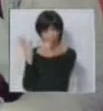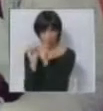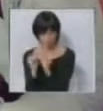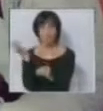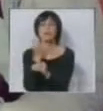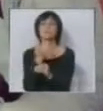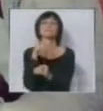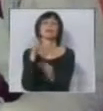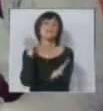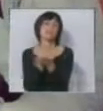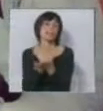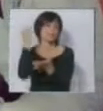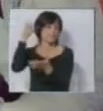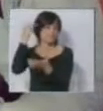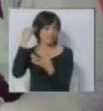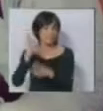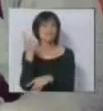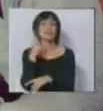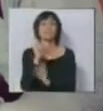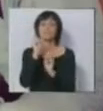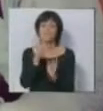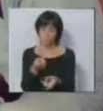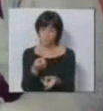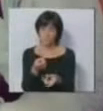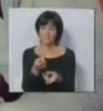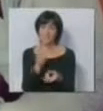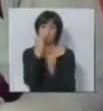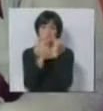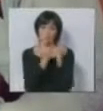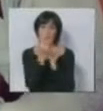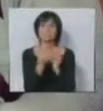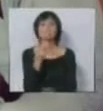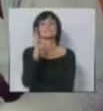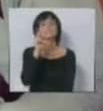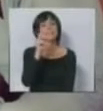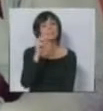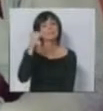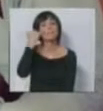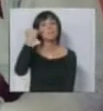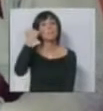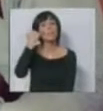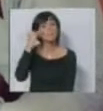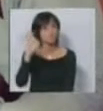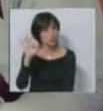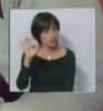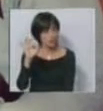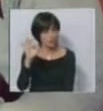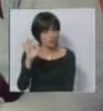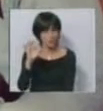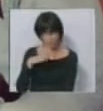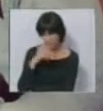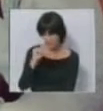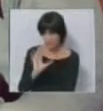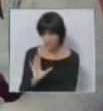esa marca internacional. Pero además te voy a sumar que el 30 de mayo. Sí. 30 de mayo. 30 de mayo. Muy